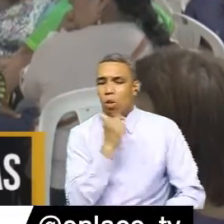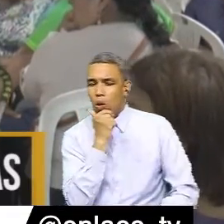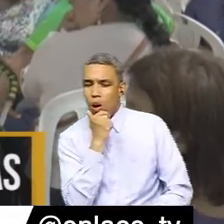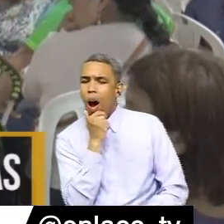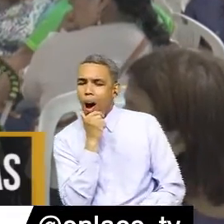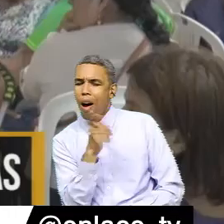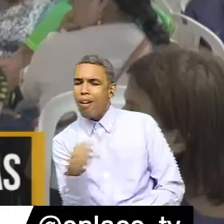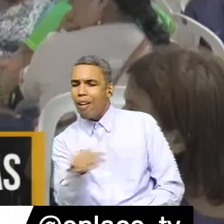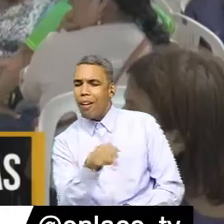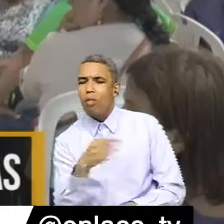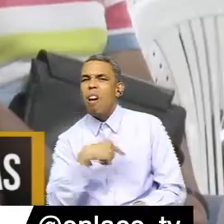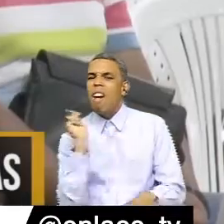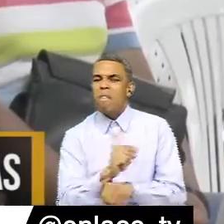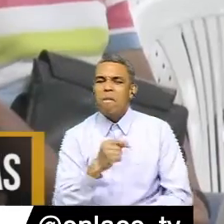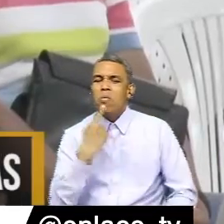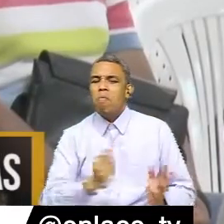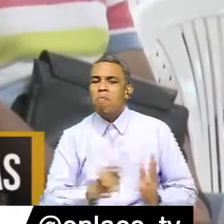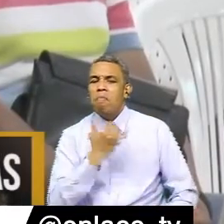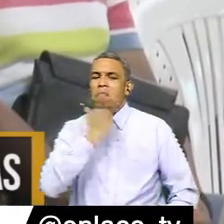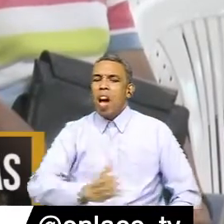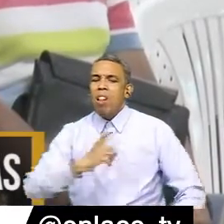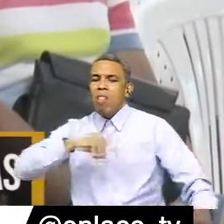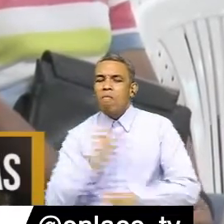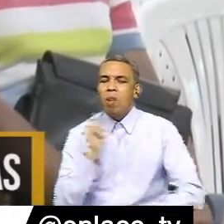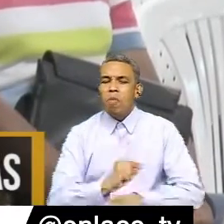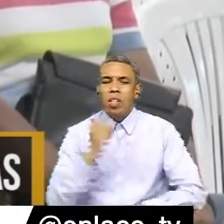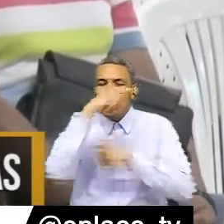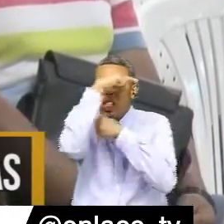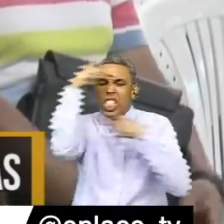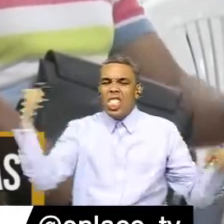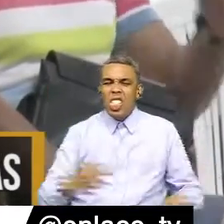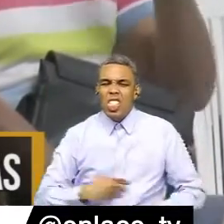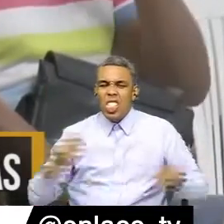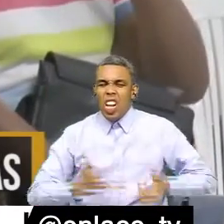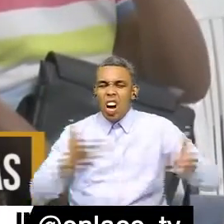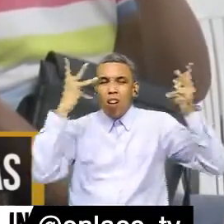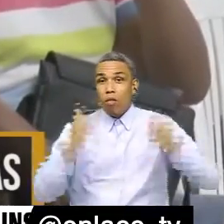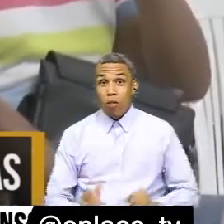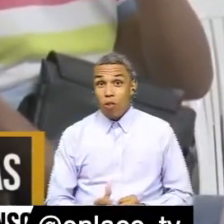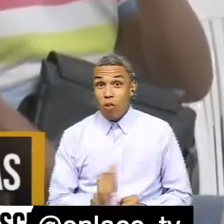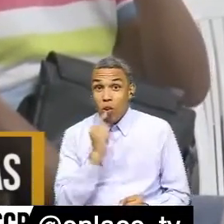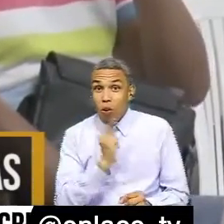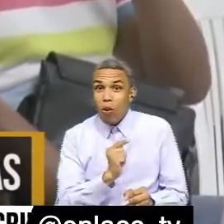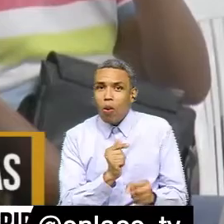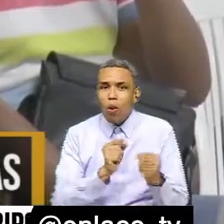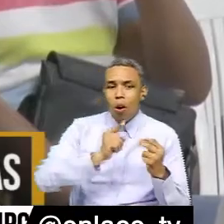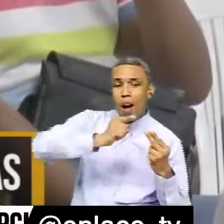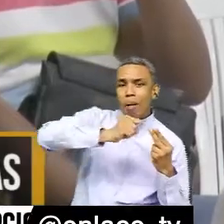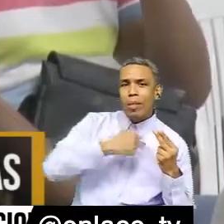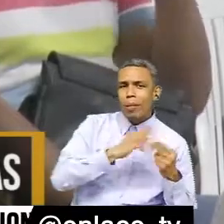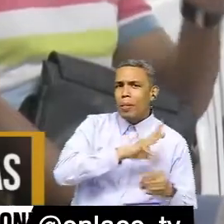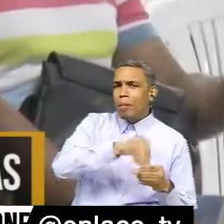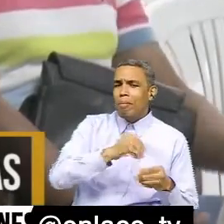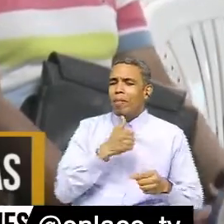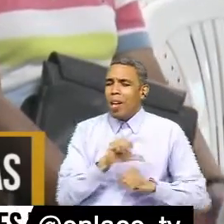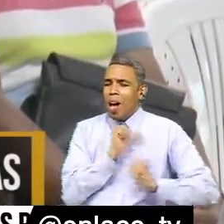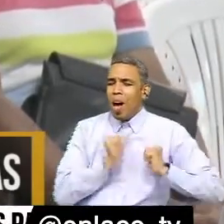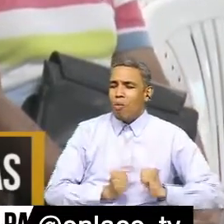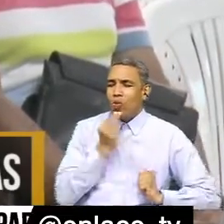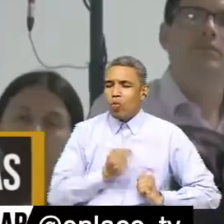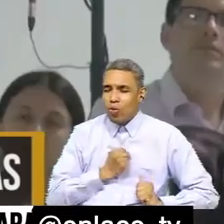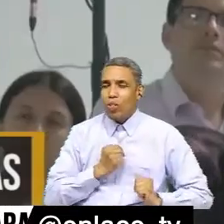desordenados que son que me estresan que me canso que esto es una tortura sino que disfruten su trabajo y que definitivamente nos ayuden a encontrar